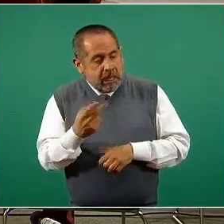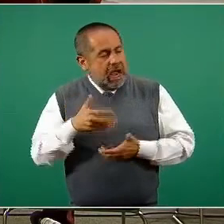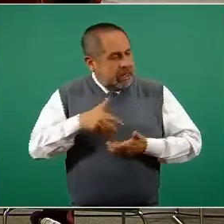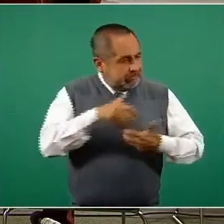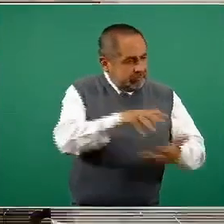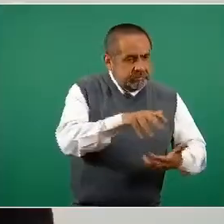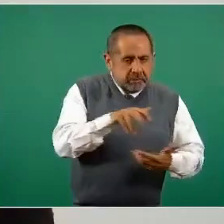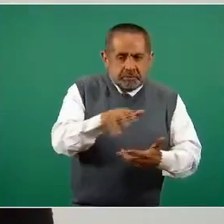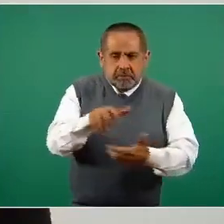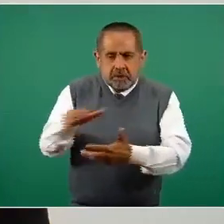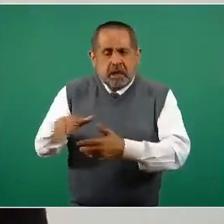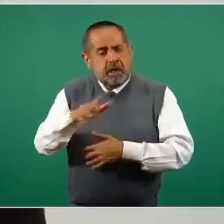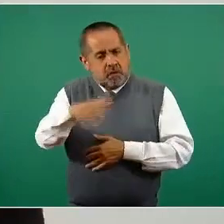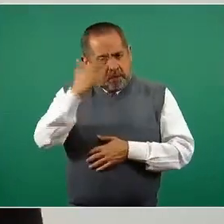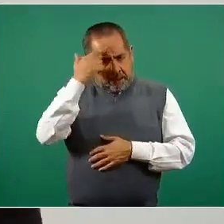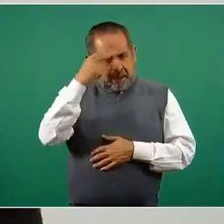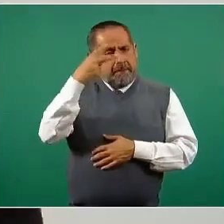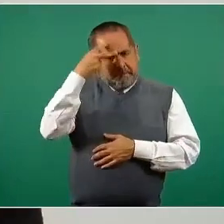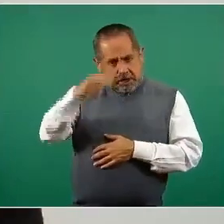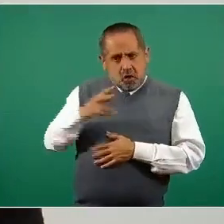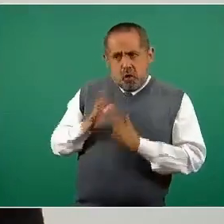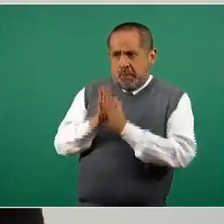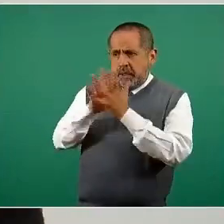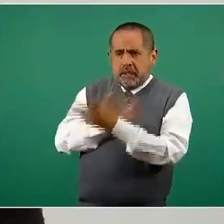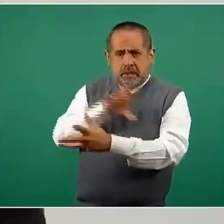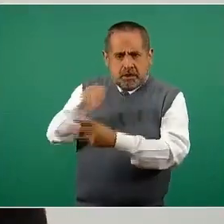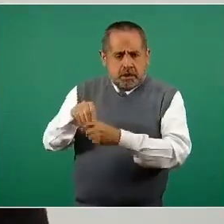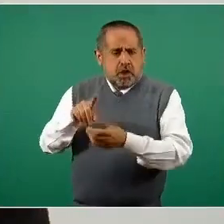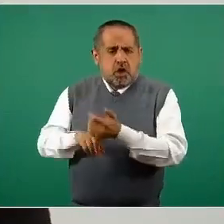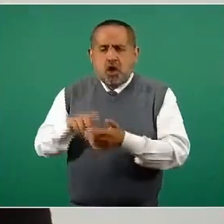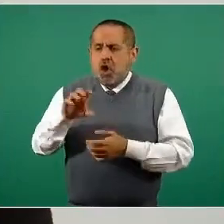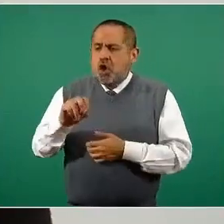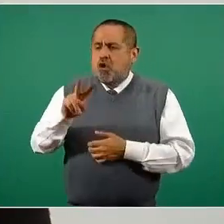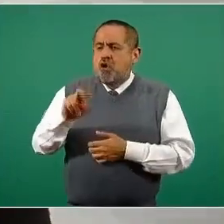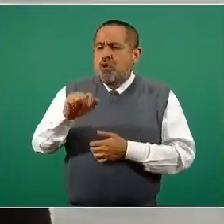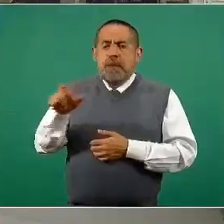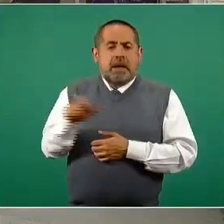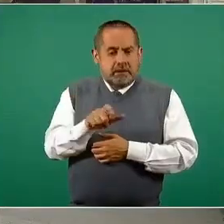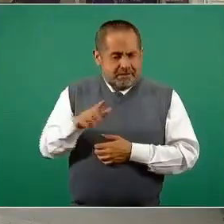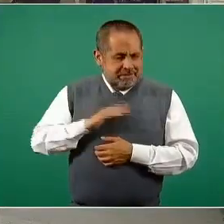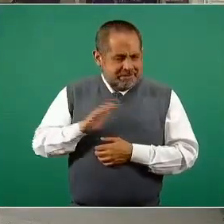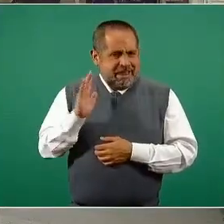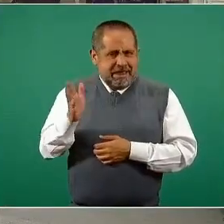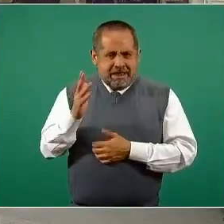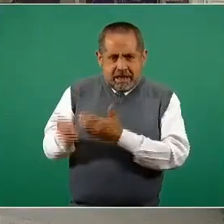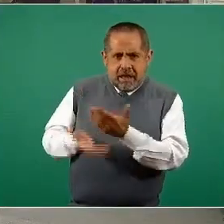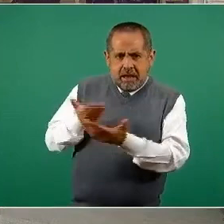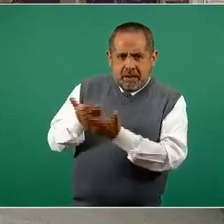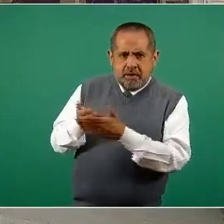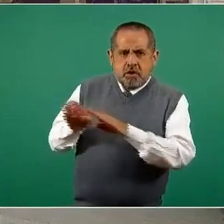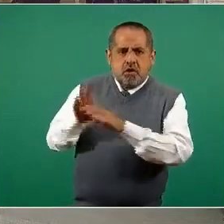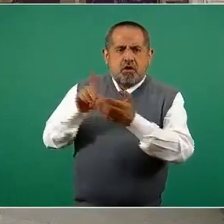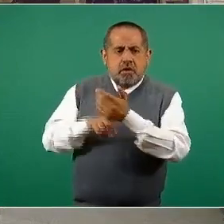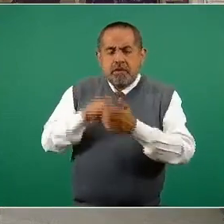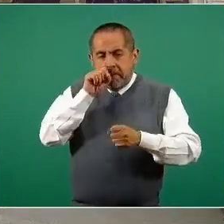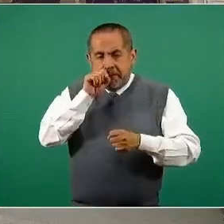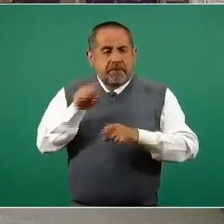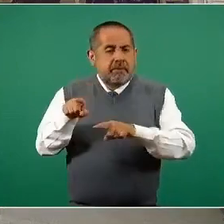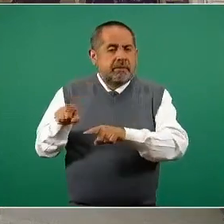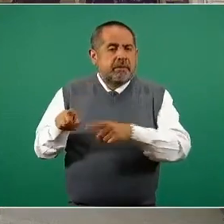reuniones, recordemos que México participa también de la iniciativa COVAX, ha comprometido y solicitado también